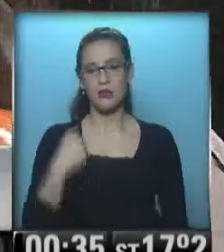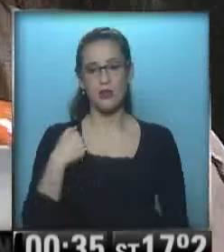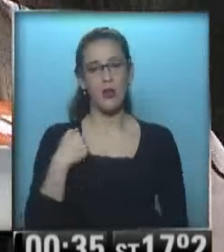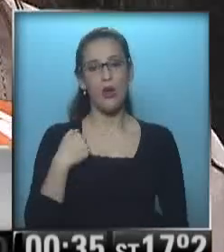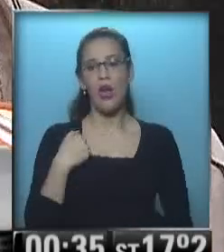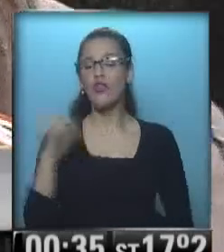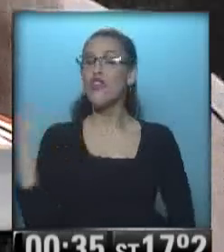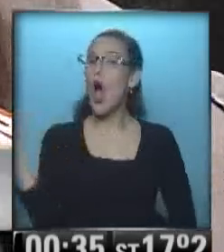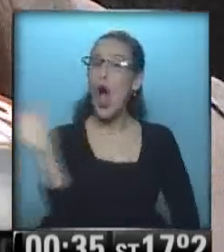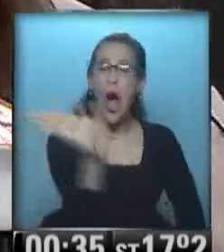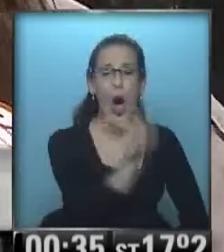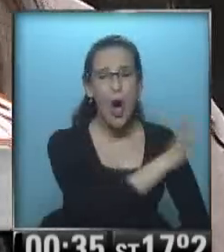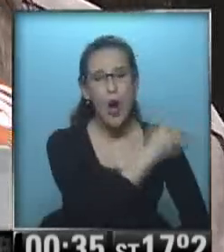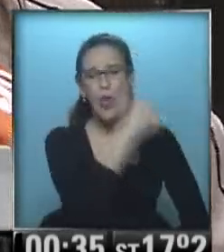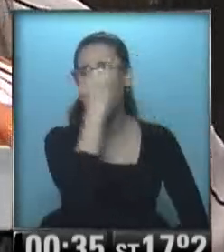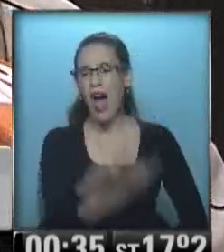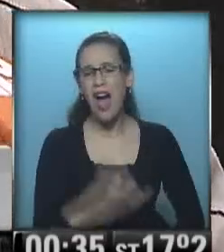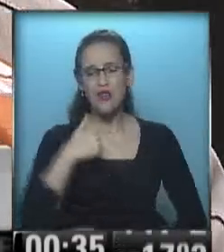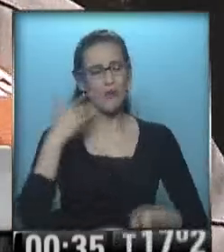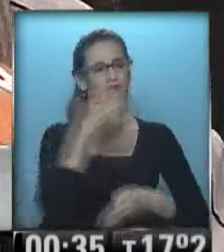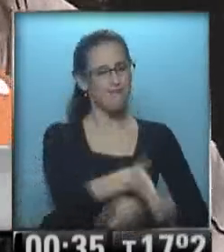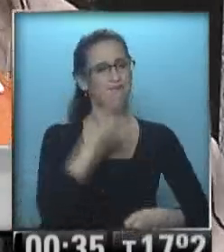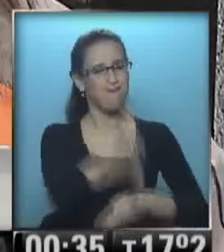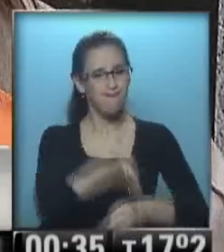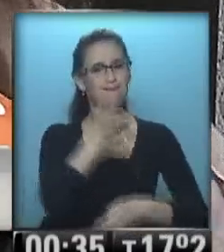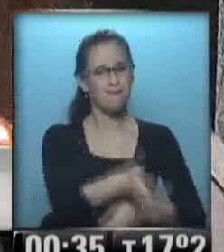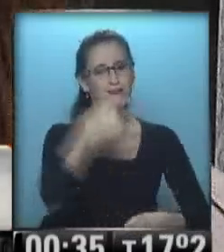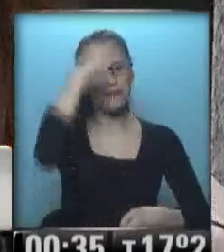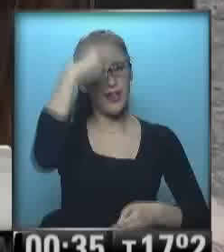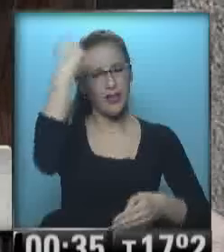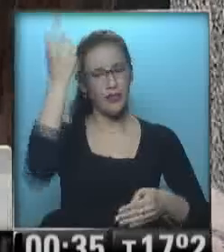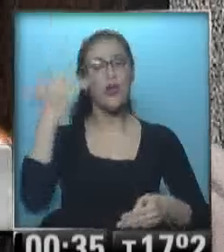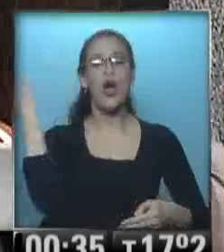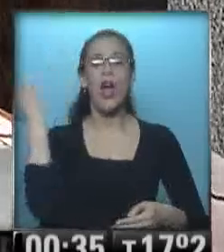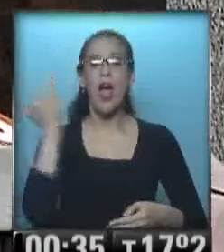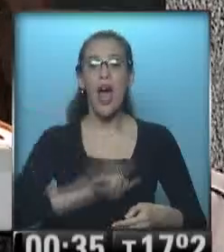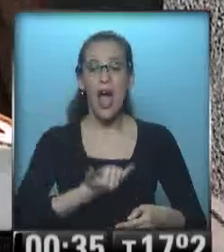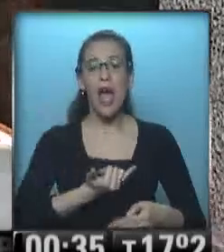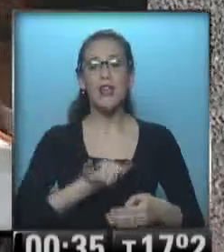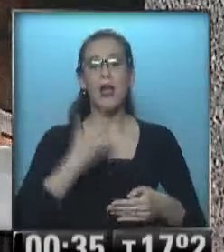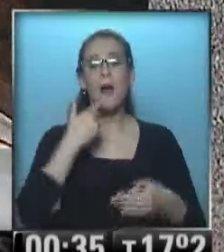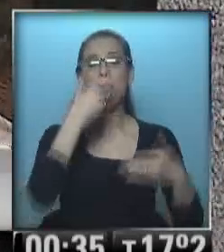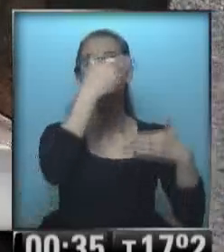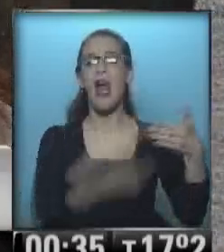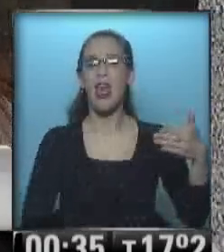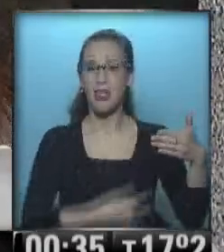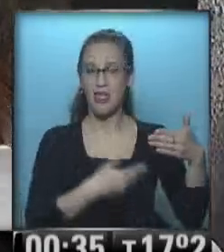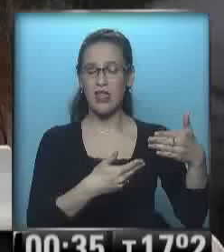recitales, tengo todos sus discos, tengo las paredes de mi casa con sus frases.